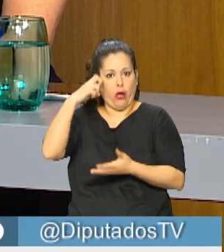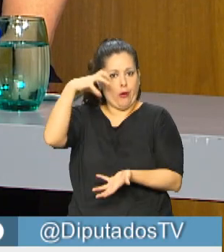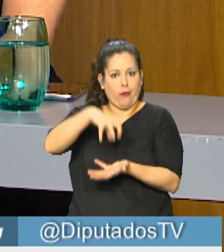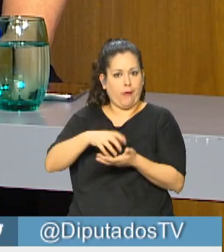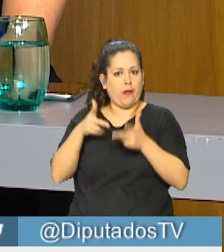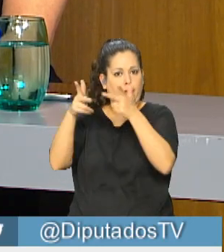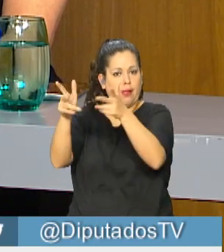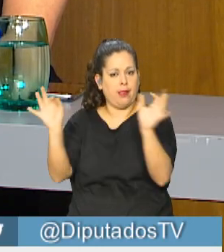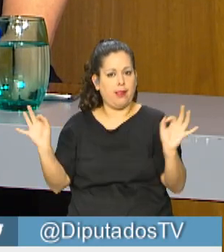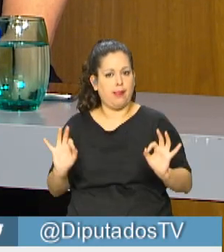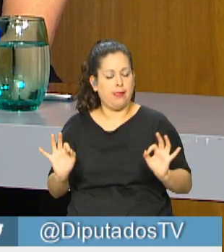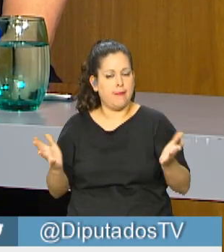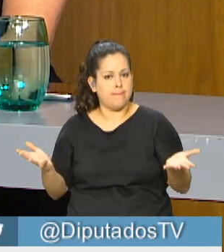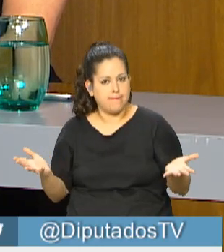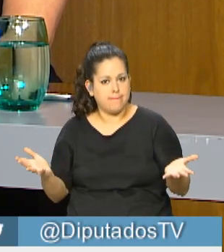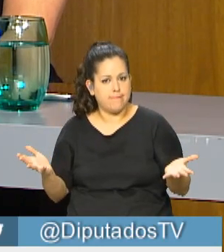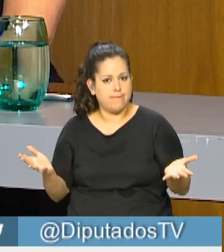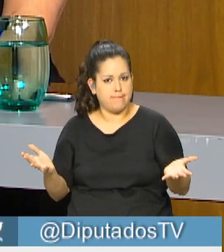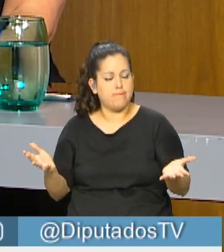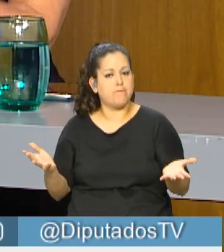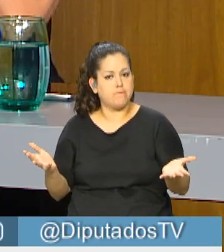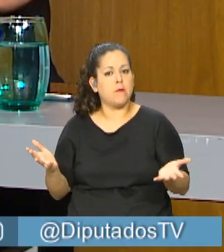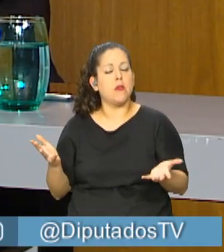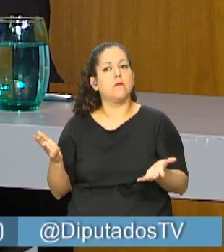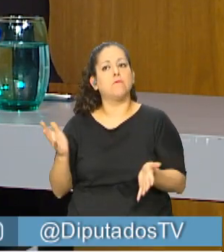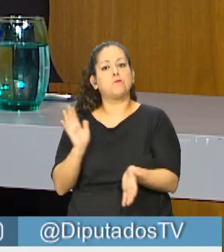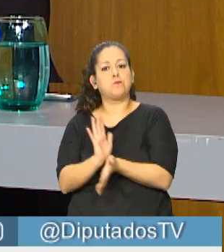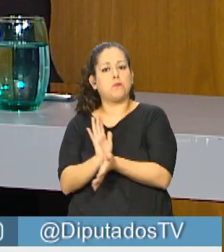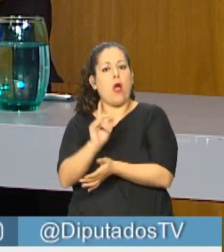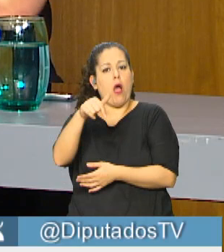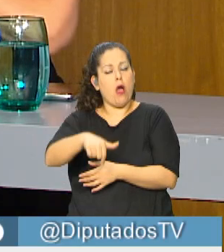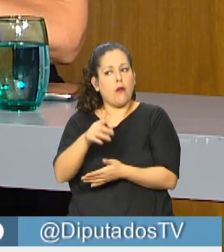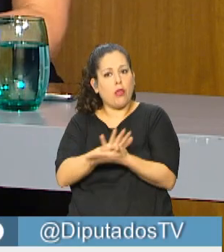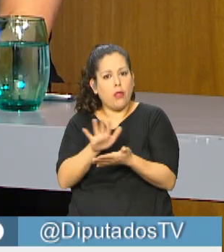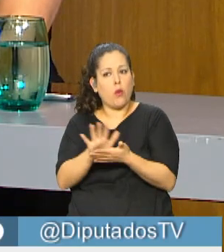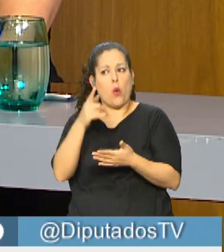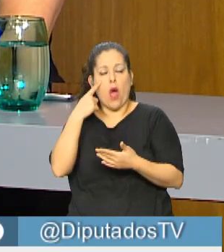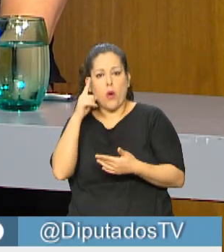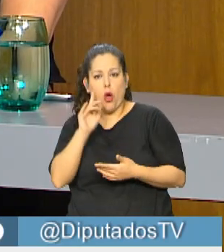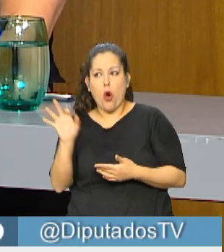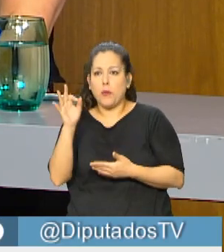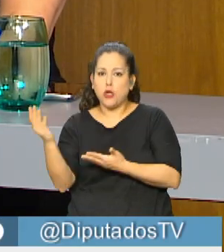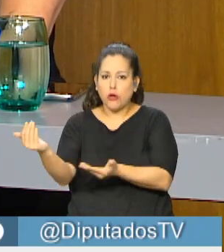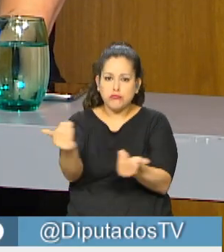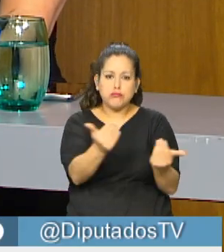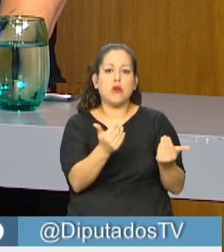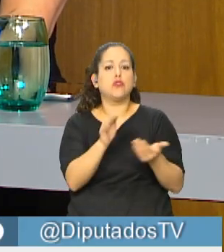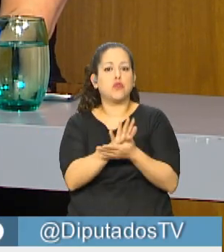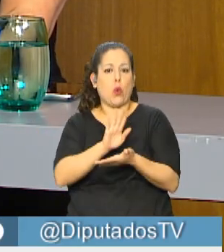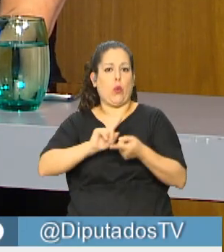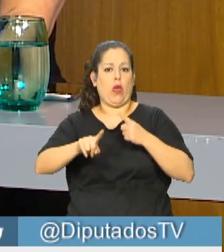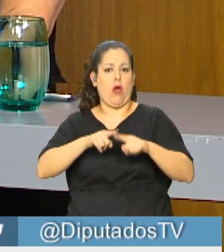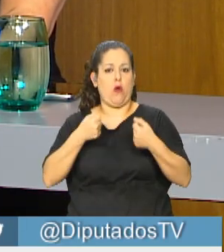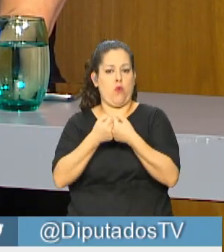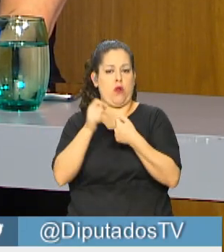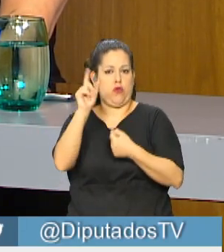esta decisión de plantear nuevos planteos, nuevas posiciones en relación a los términos del acuerdo. Es